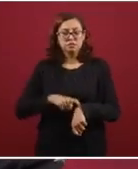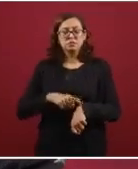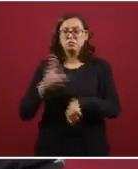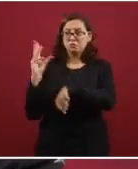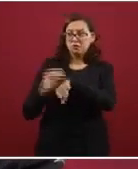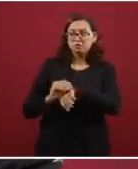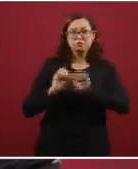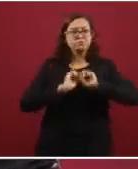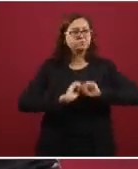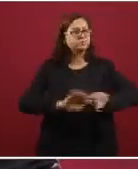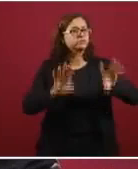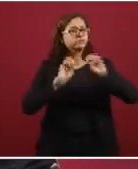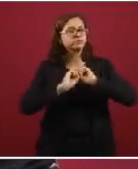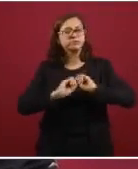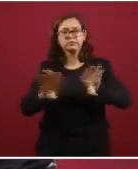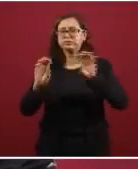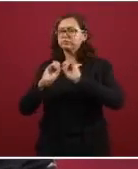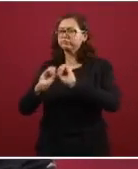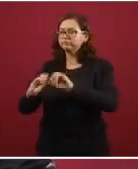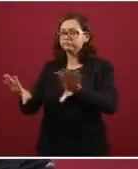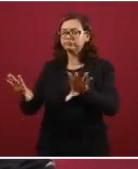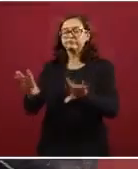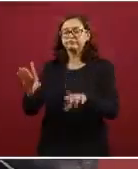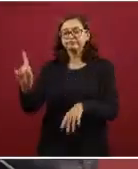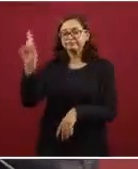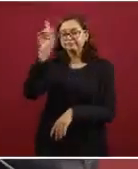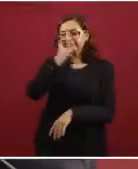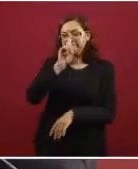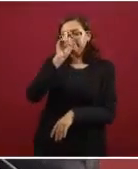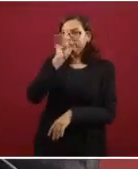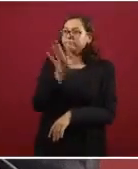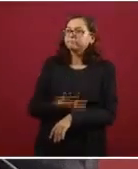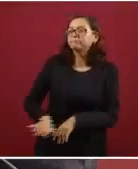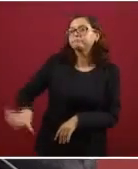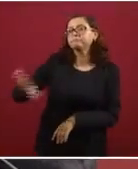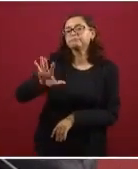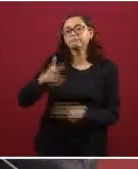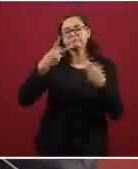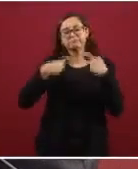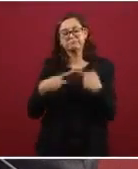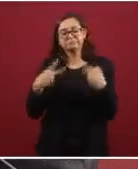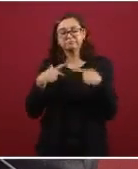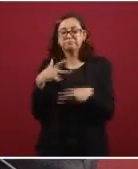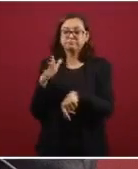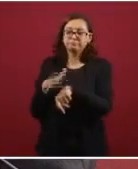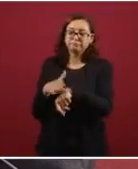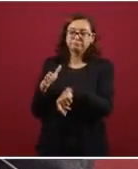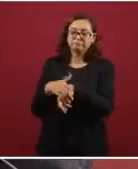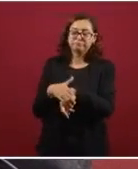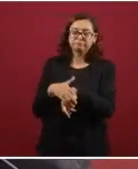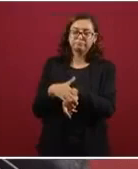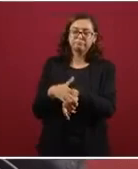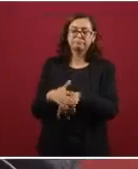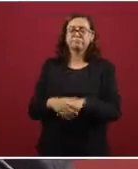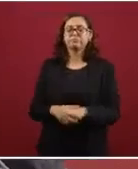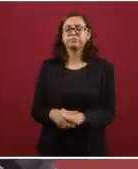para orientar a la población y